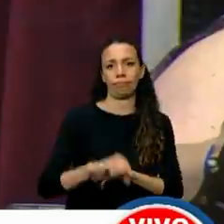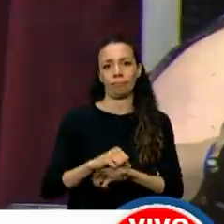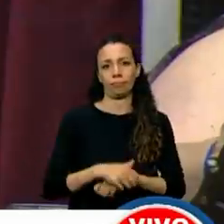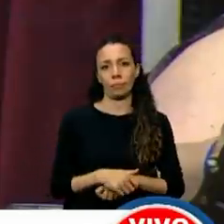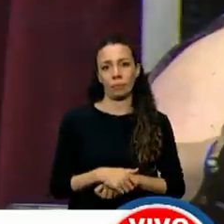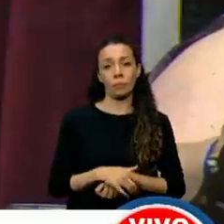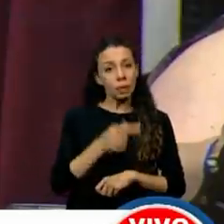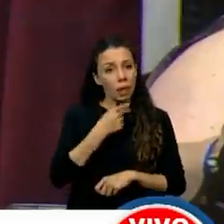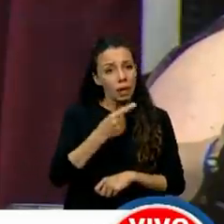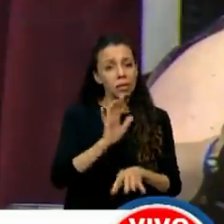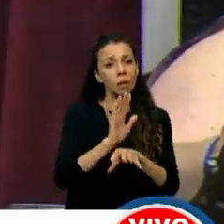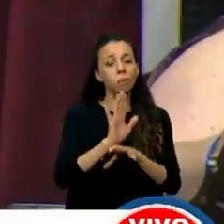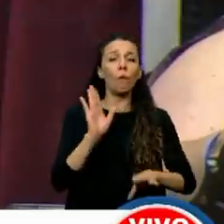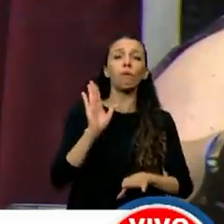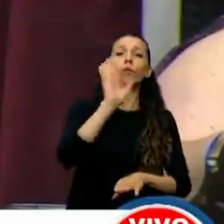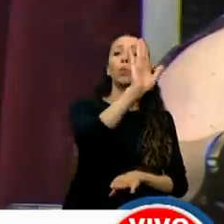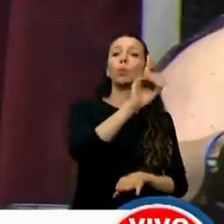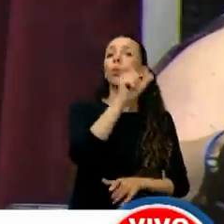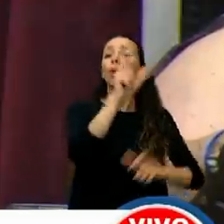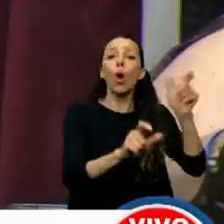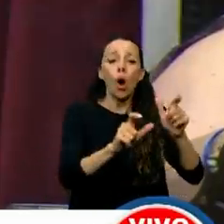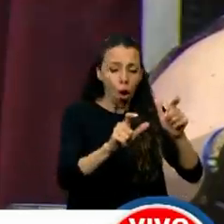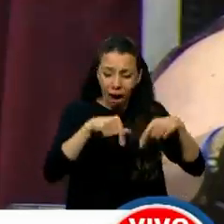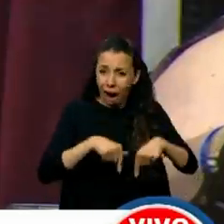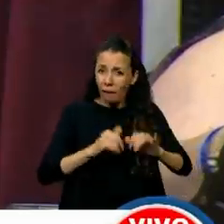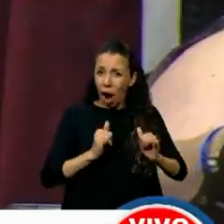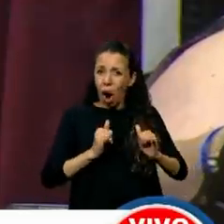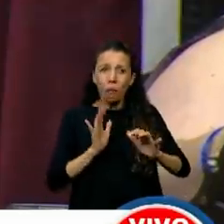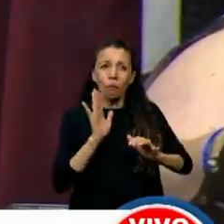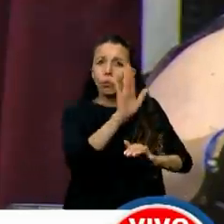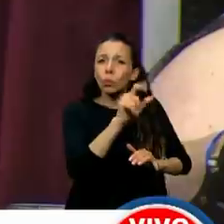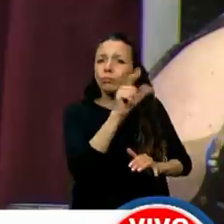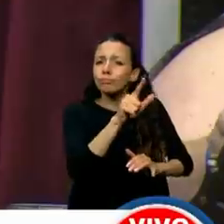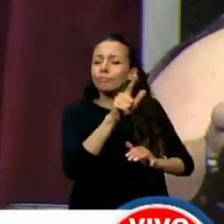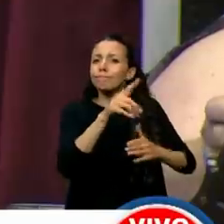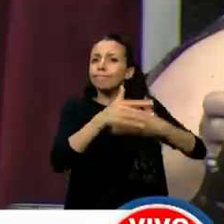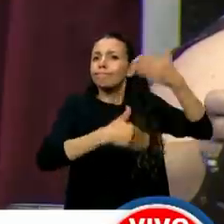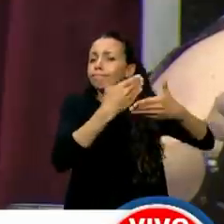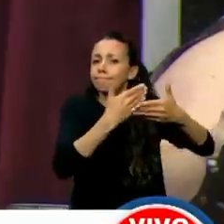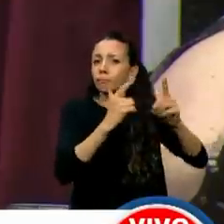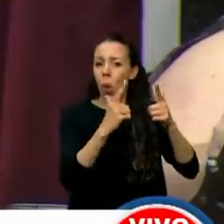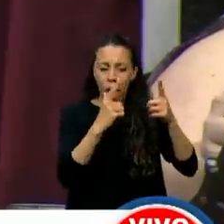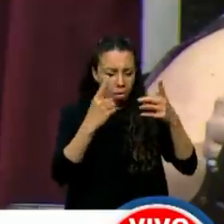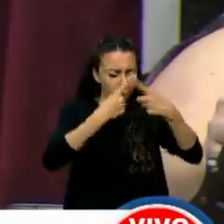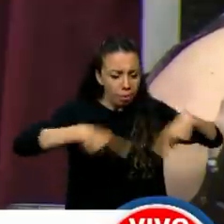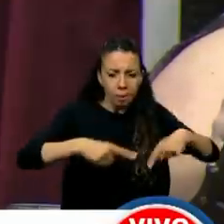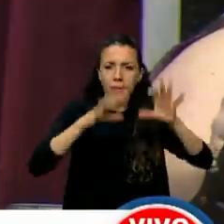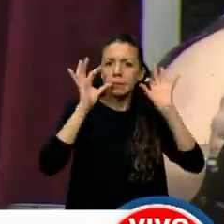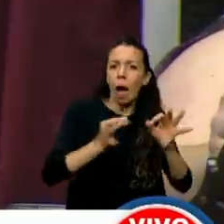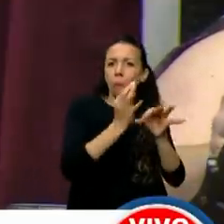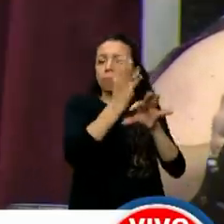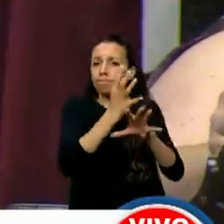de jóvenes que no tienen un futuro en donde tengan herramientas suficientes para el progreso personal y profesional